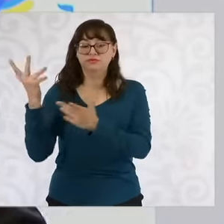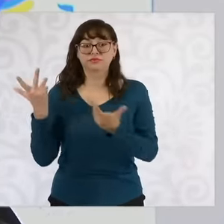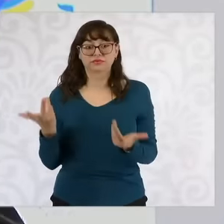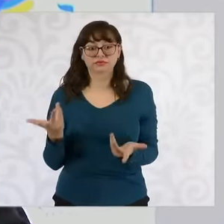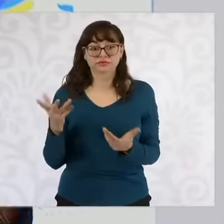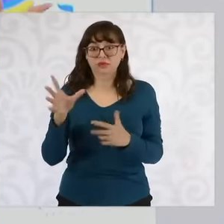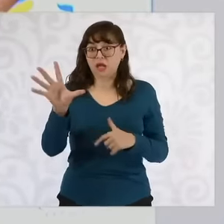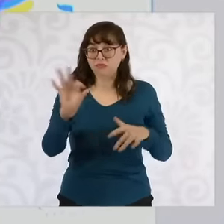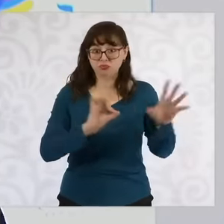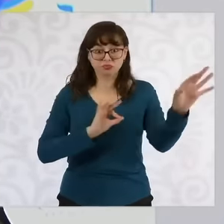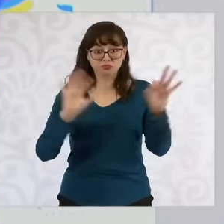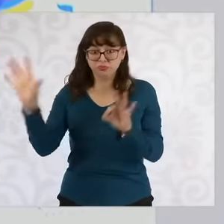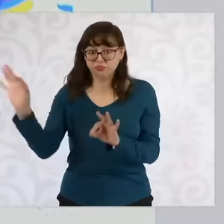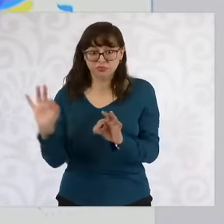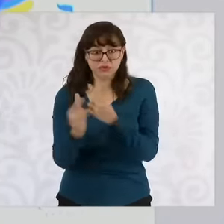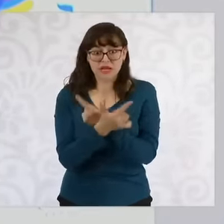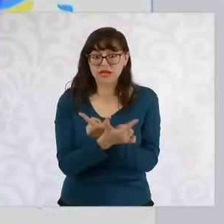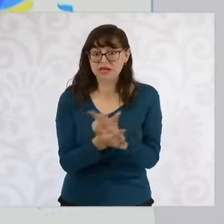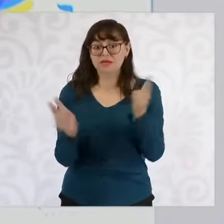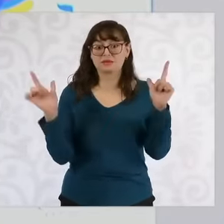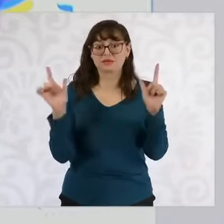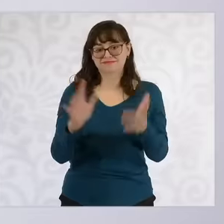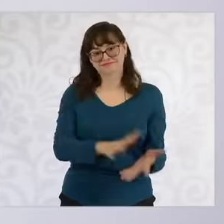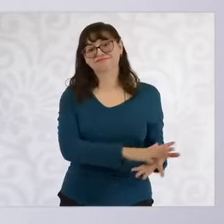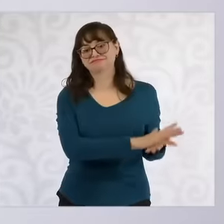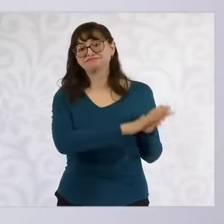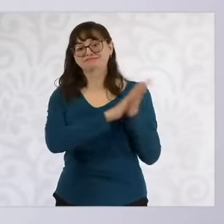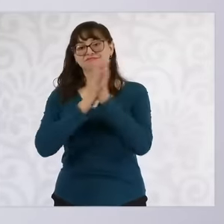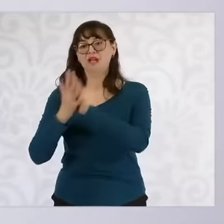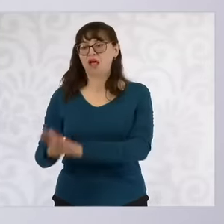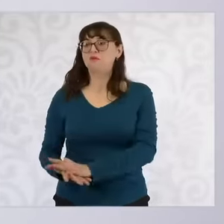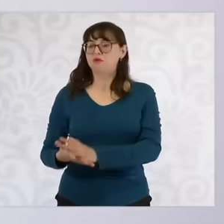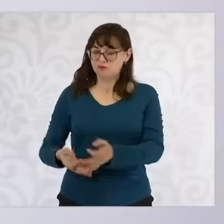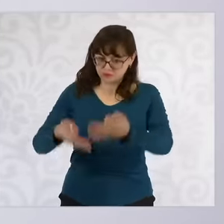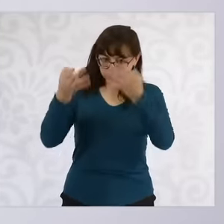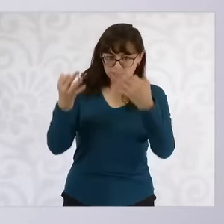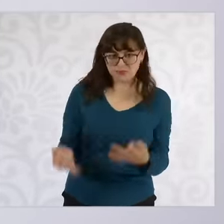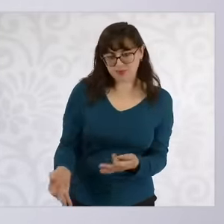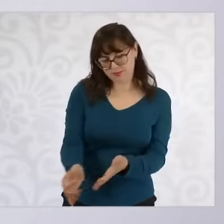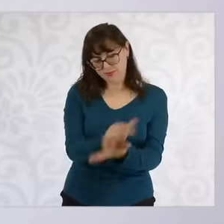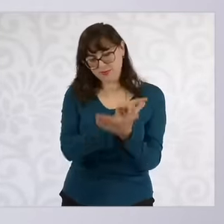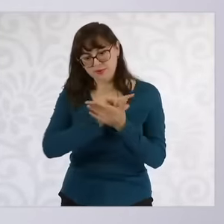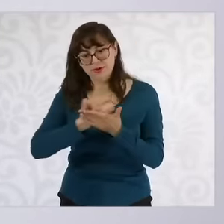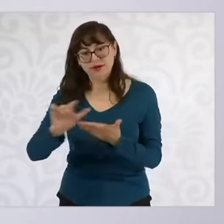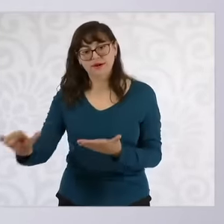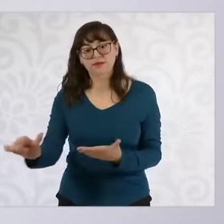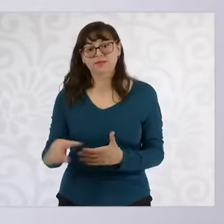pues entonces se va a transformar el Poder Judicial.